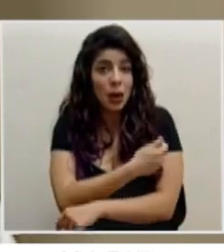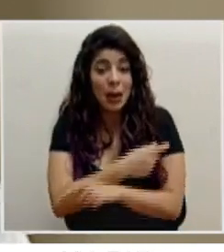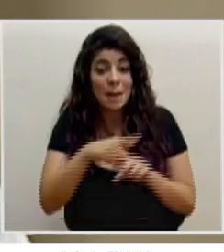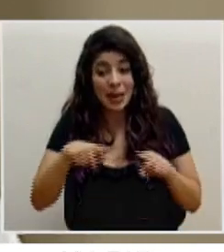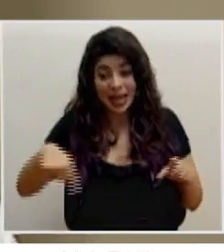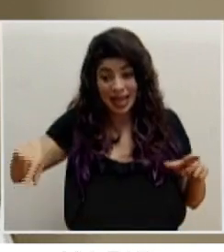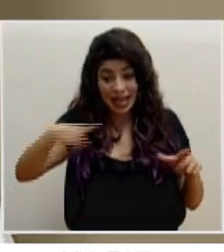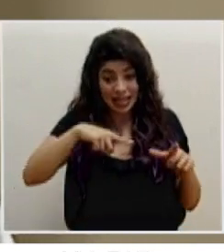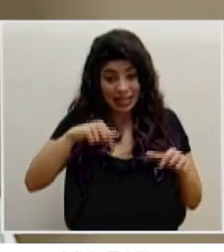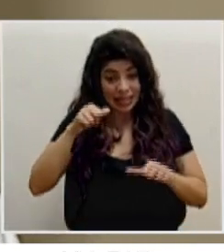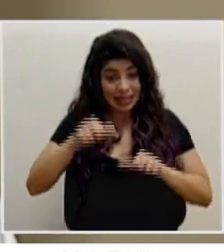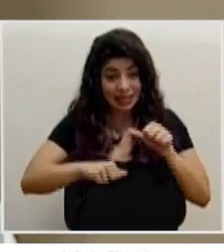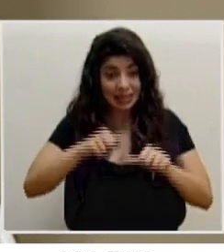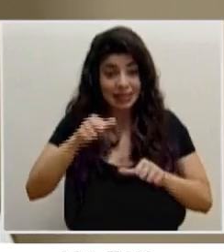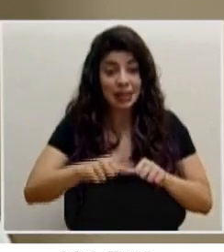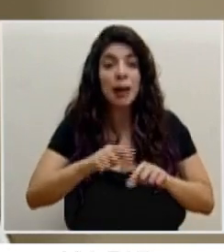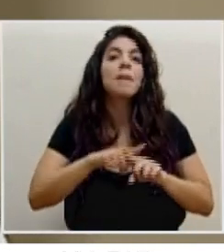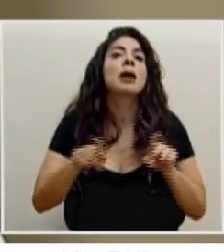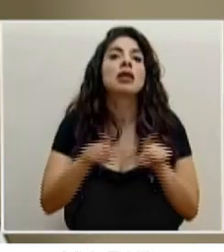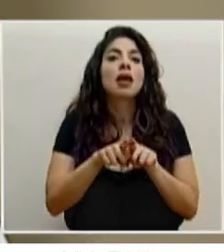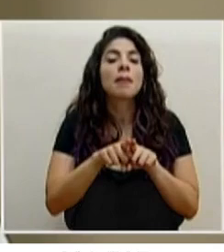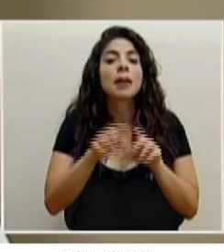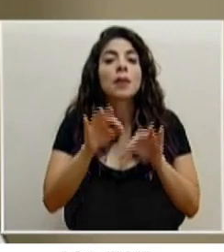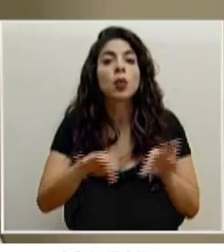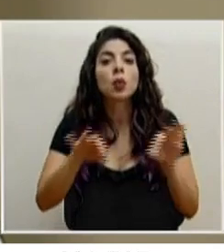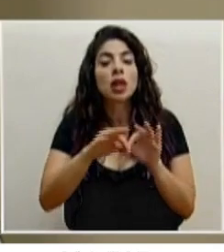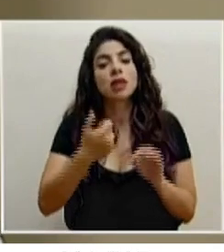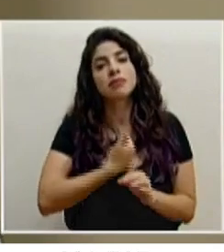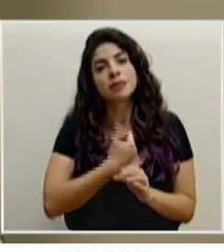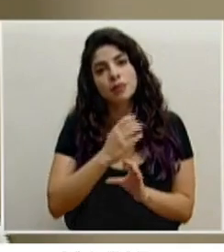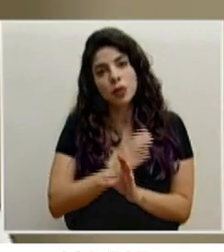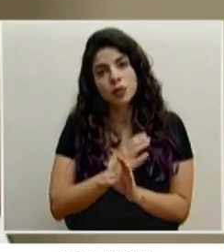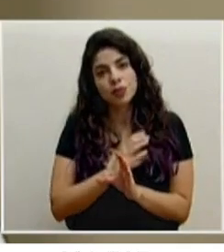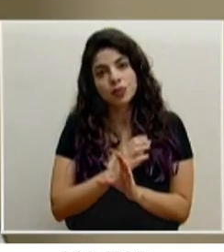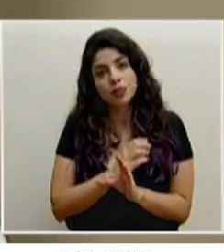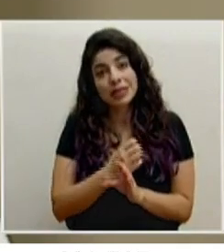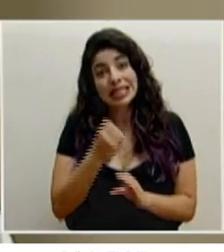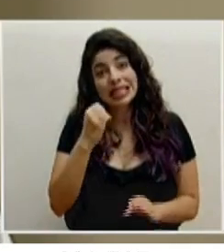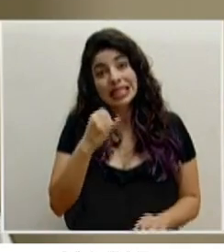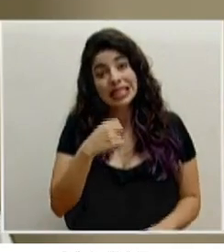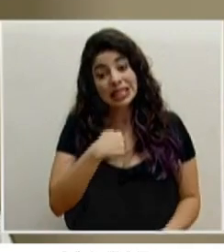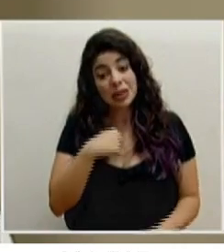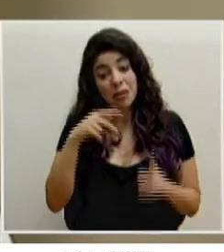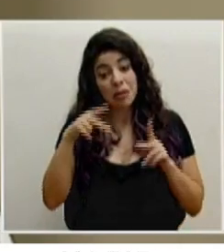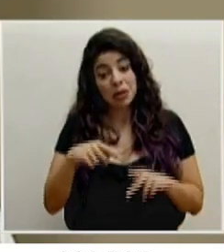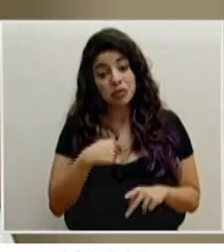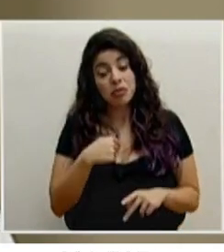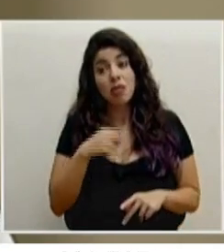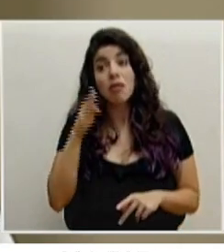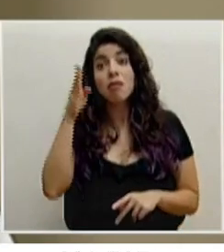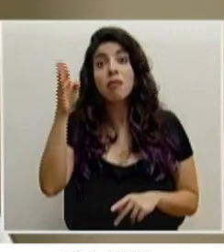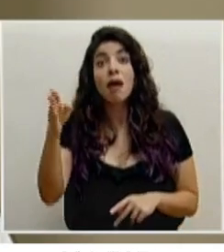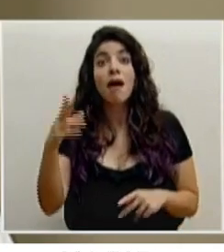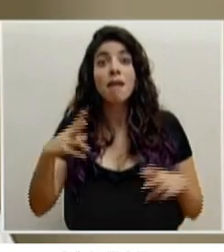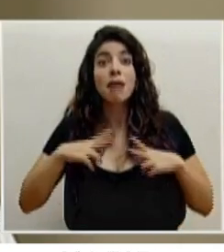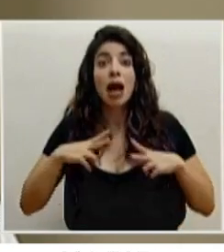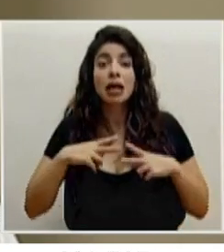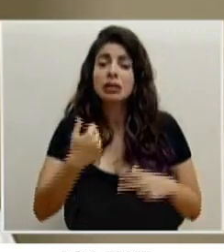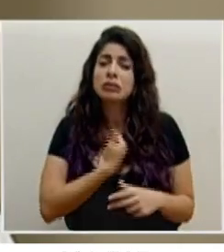se trata también del autocuido. Si las personas van de vacaciones, por favor cuídense